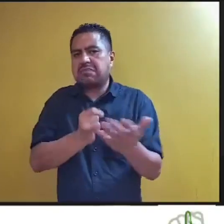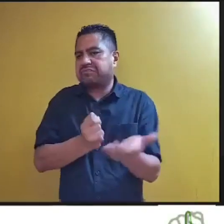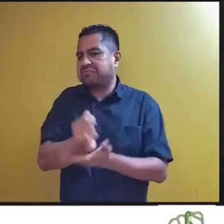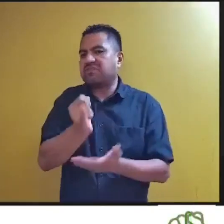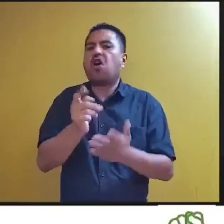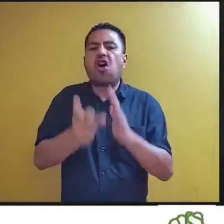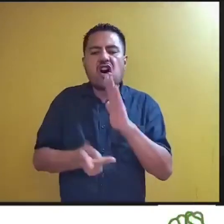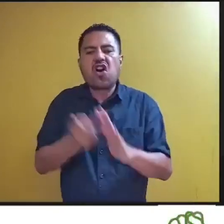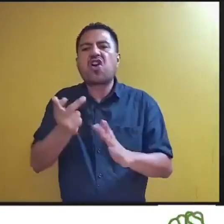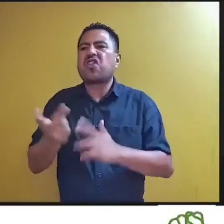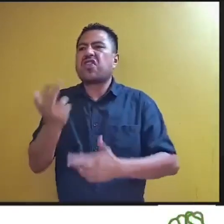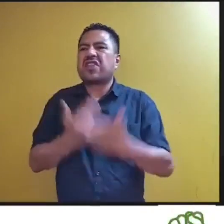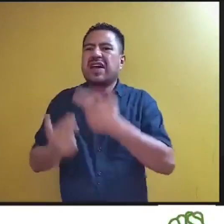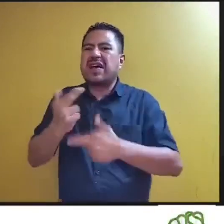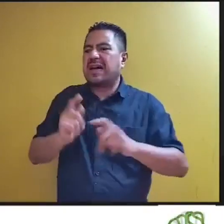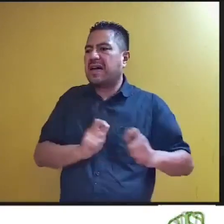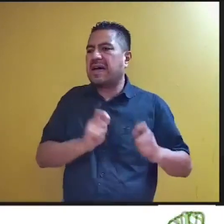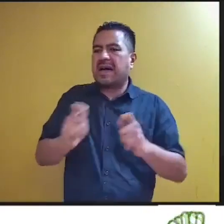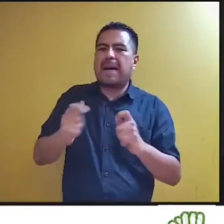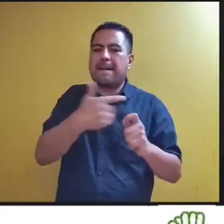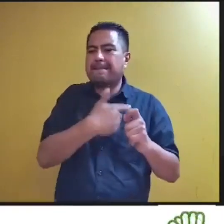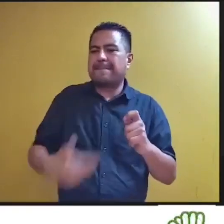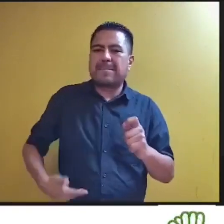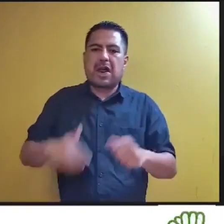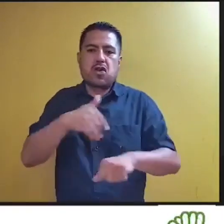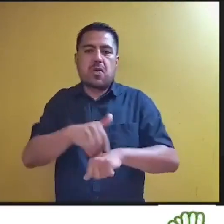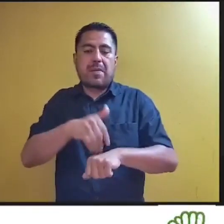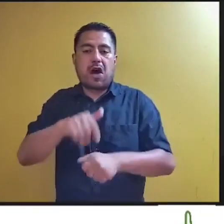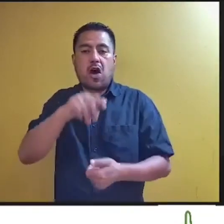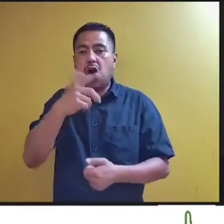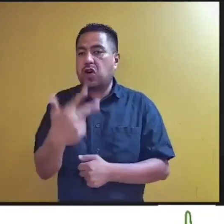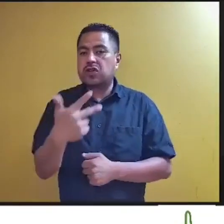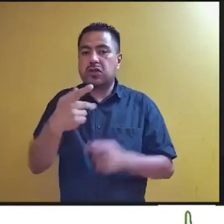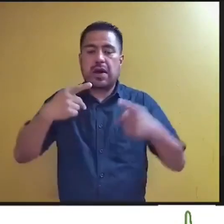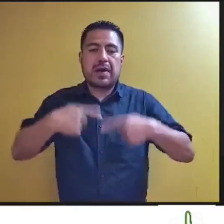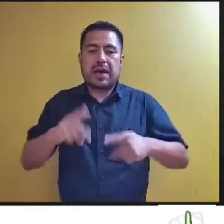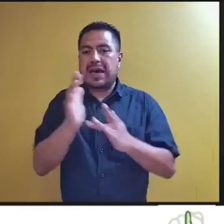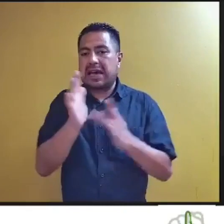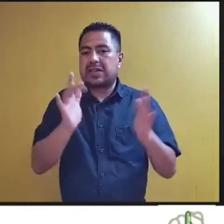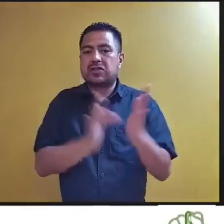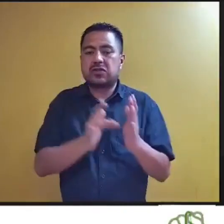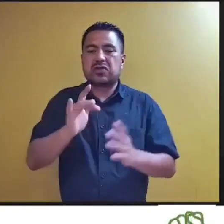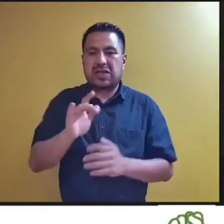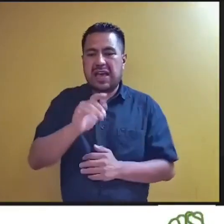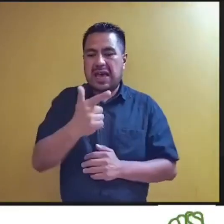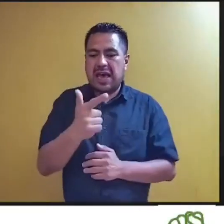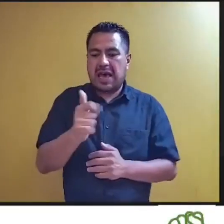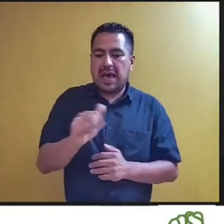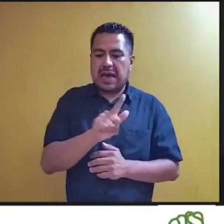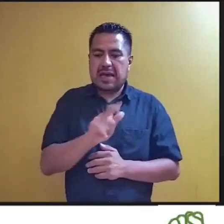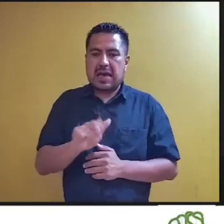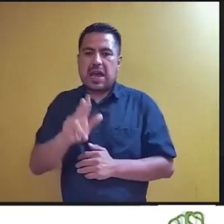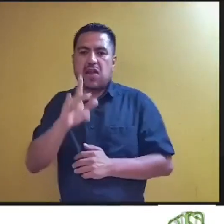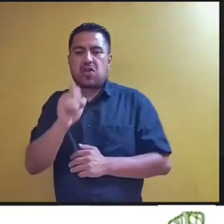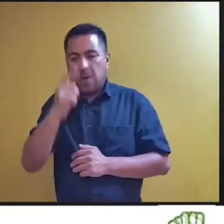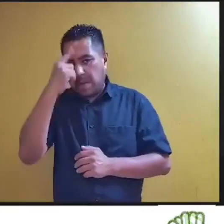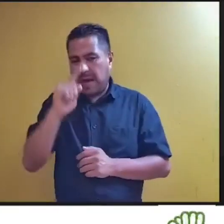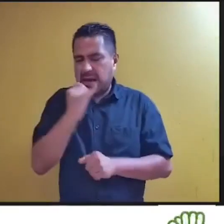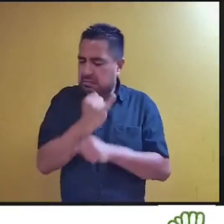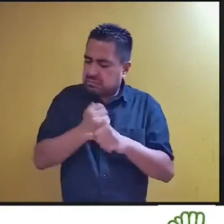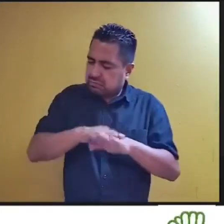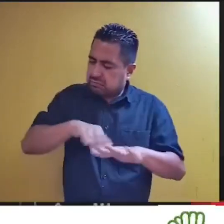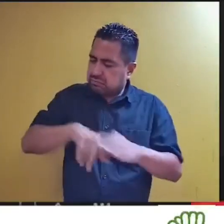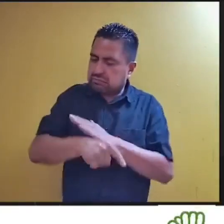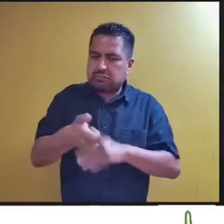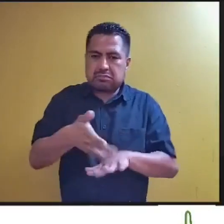determinó volver a designar en la presidencia del Consejo Distrital 8 al ciudadano Jesús Enrique Hernández Gallardo, amparándose en un análisis